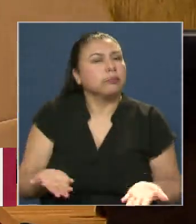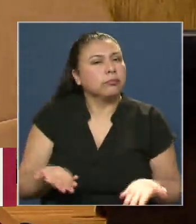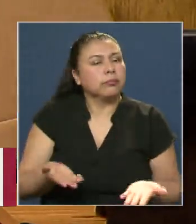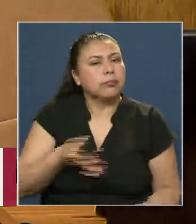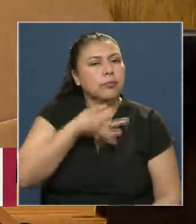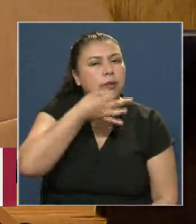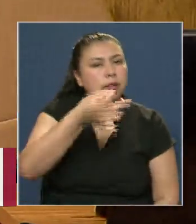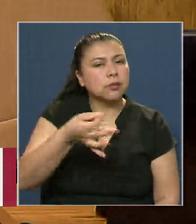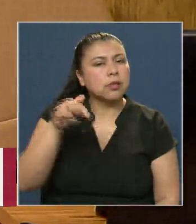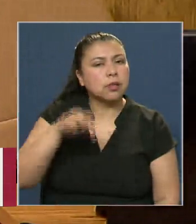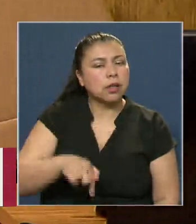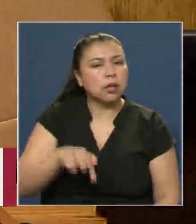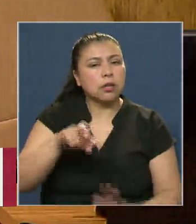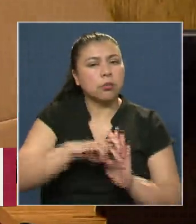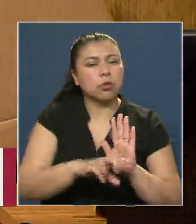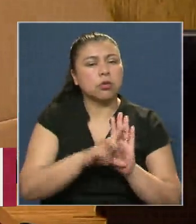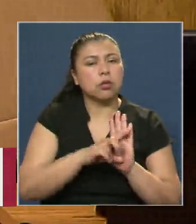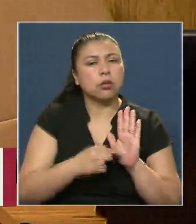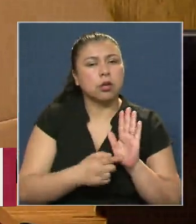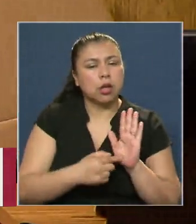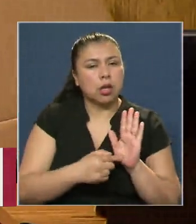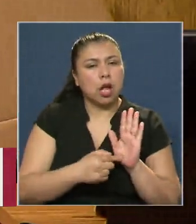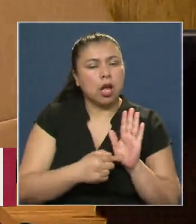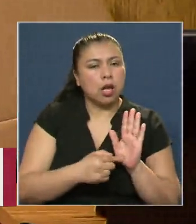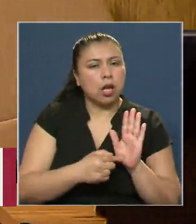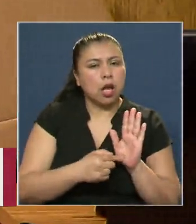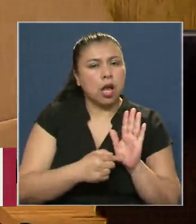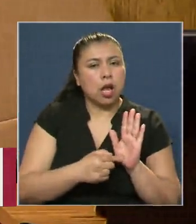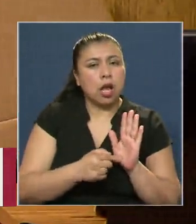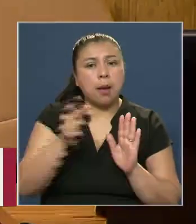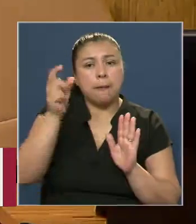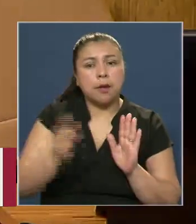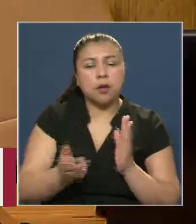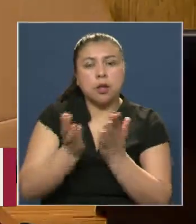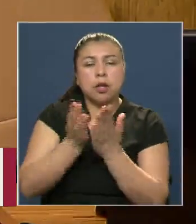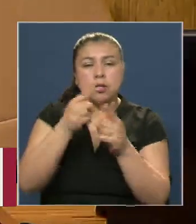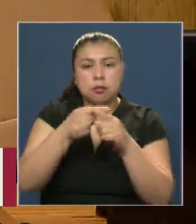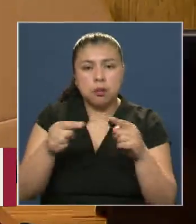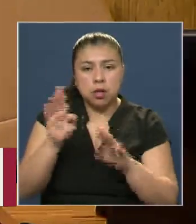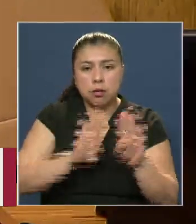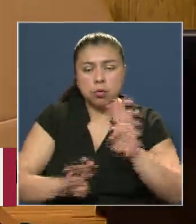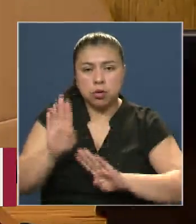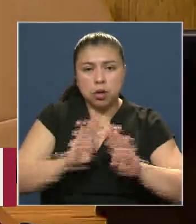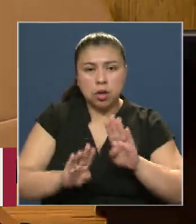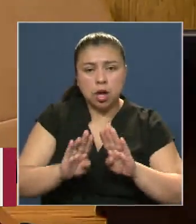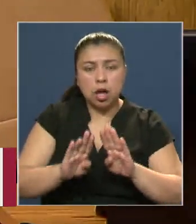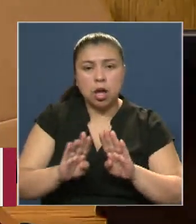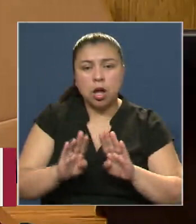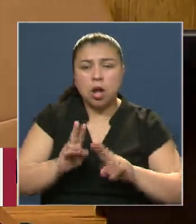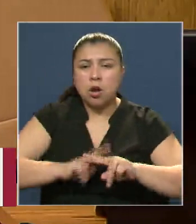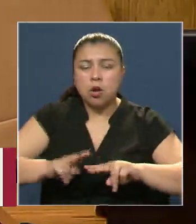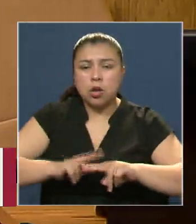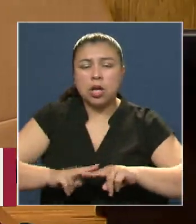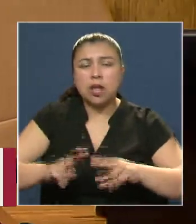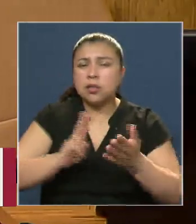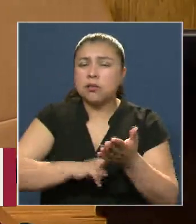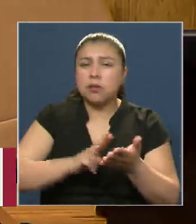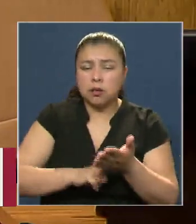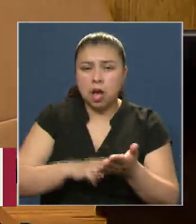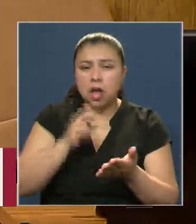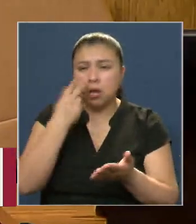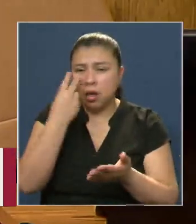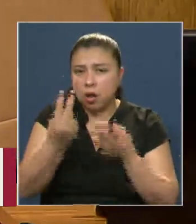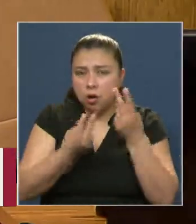que este proyecto de ley de clase media protegida, lo que hace es dar cuenta de una realidad